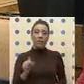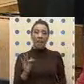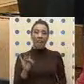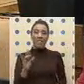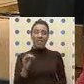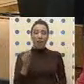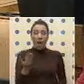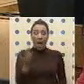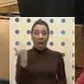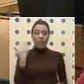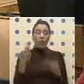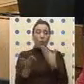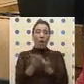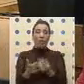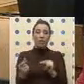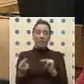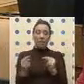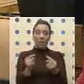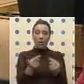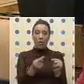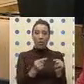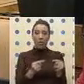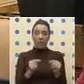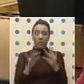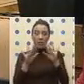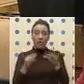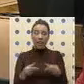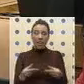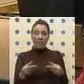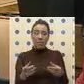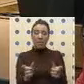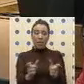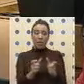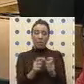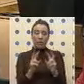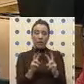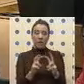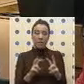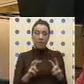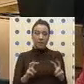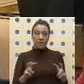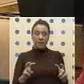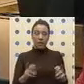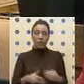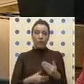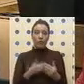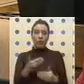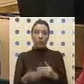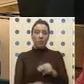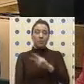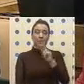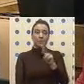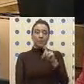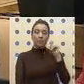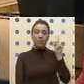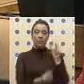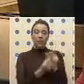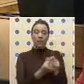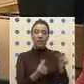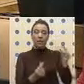anterior donde discutíamos este informe de la Comisión Investigadora del Funcionamiento del Servicio Nacional de